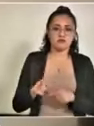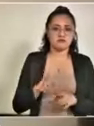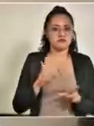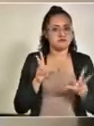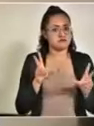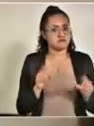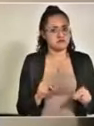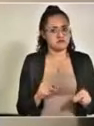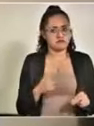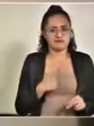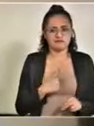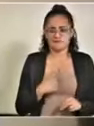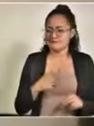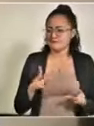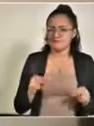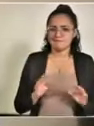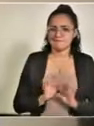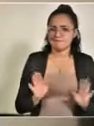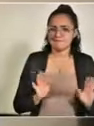es falso.